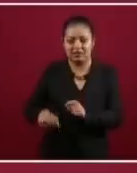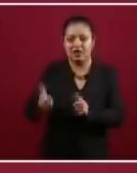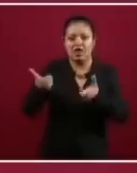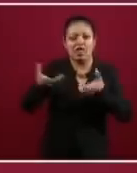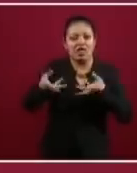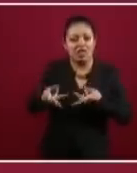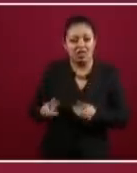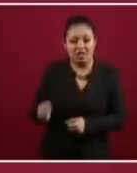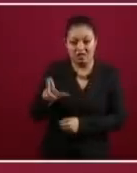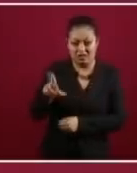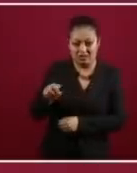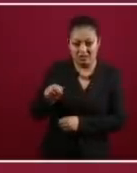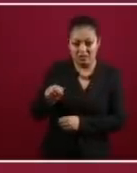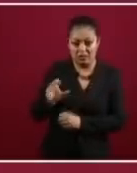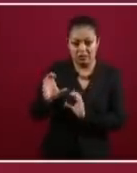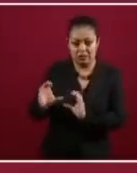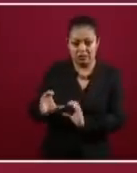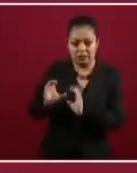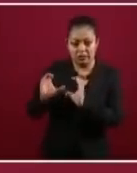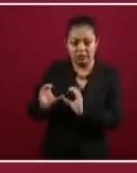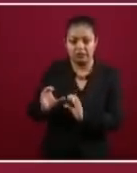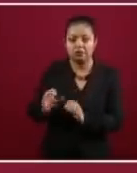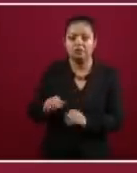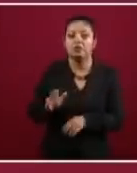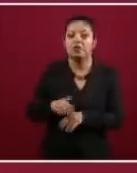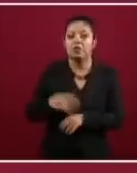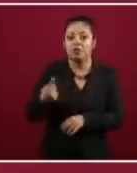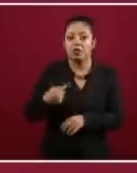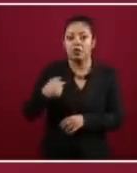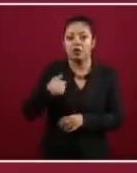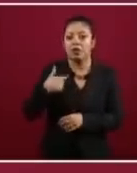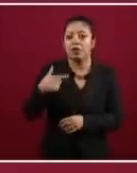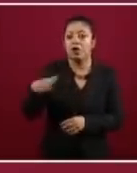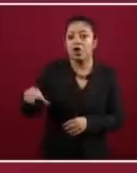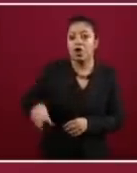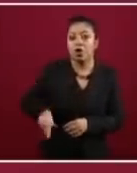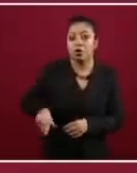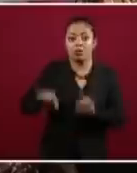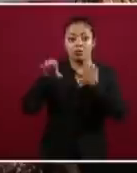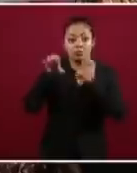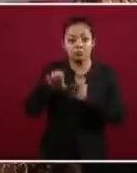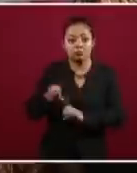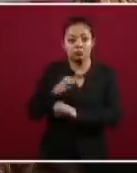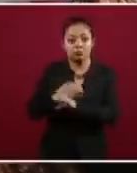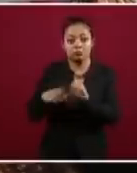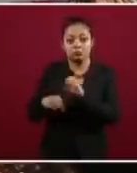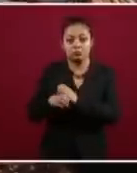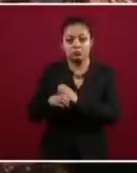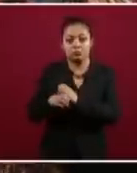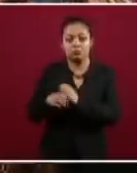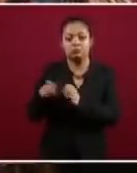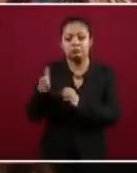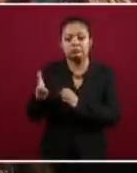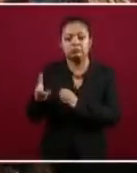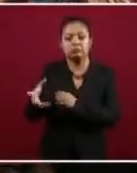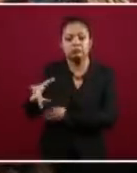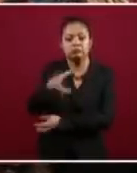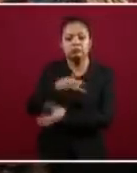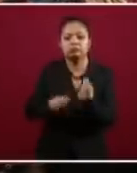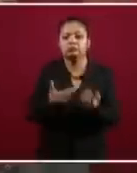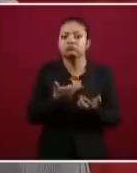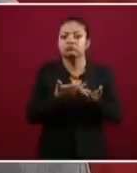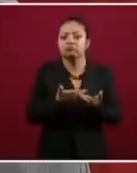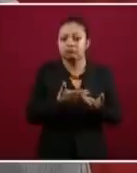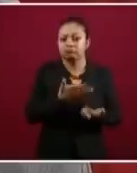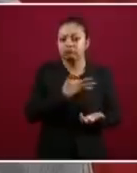presupuesto, por no permitir los lujos en el gobierno, no se alcanza el presupuesto.